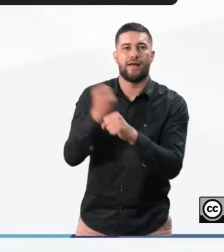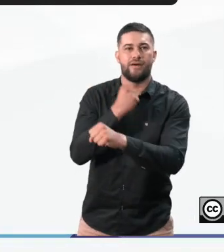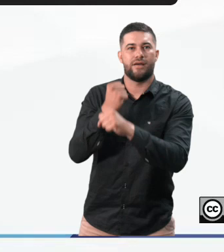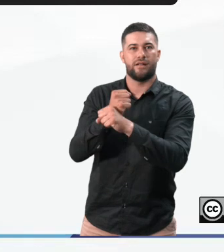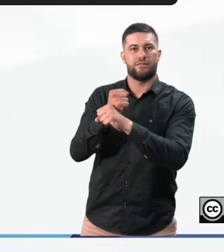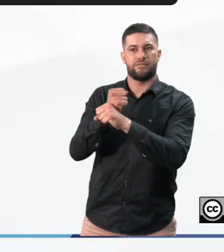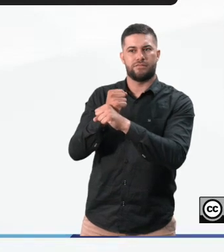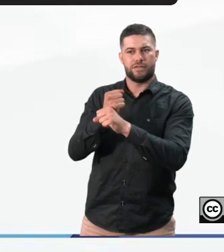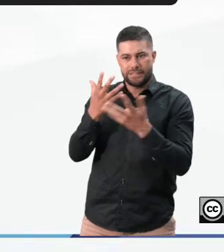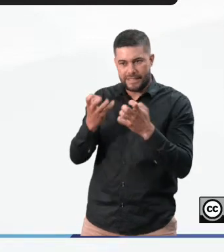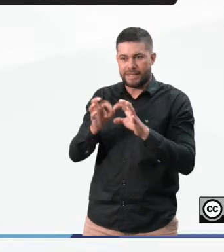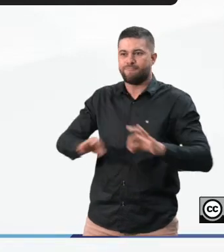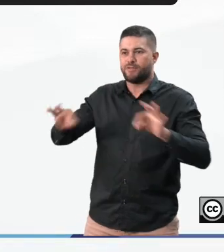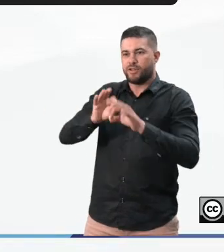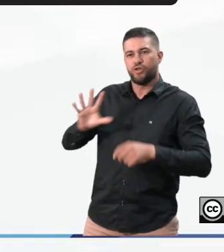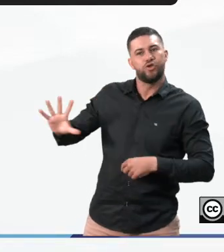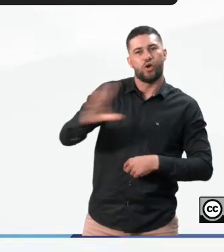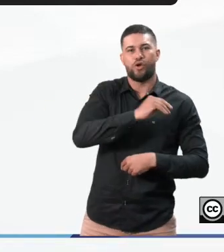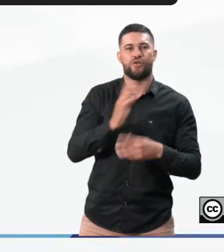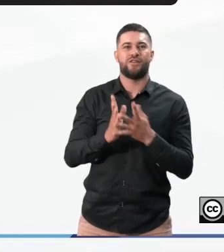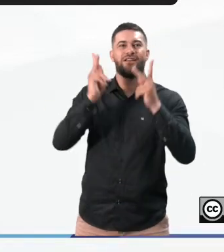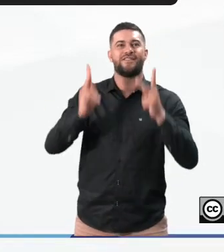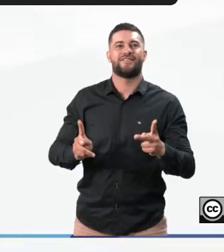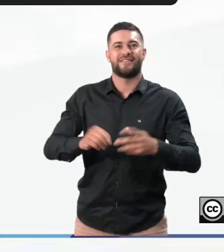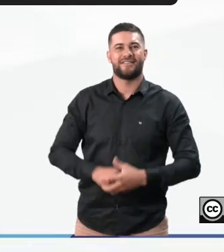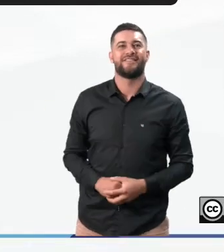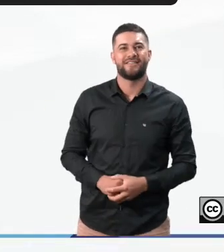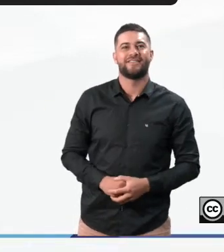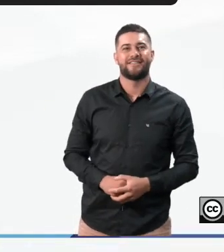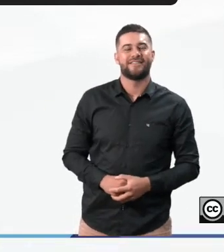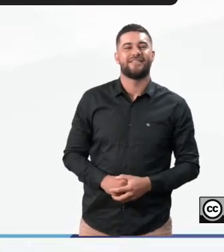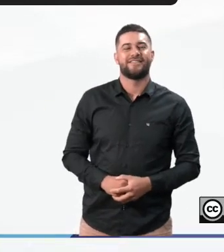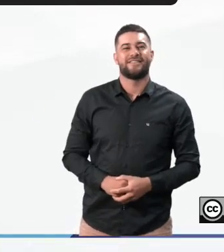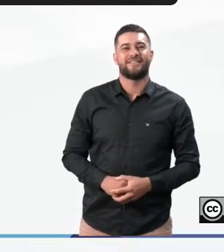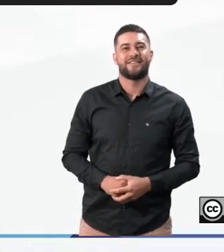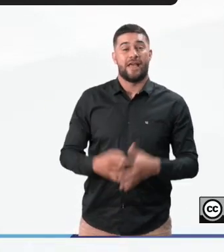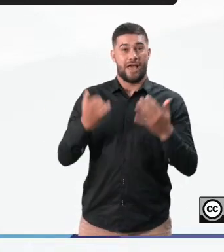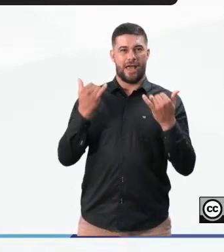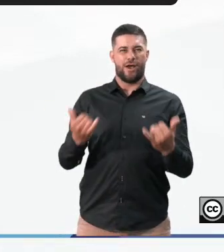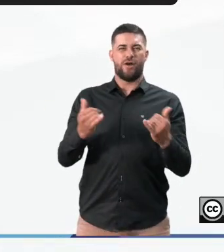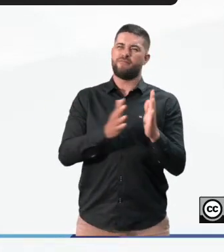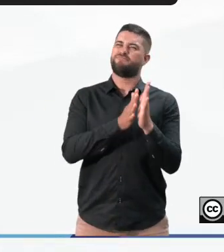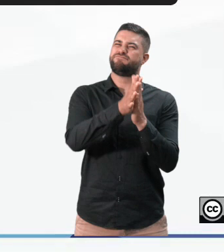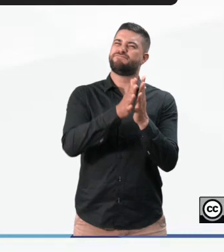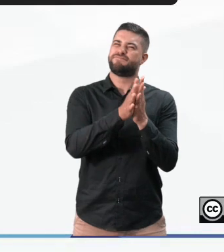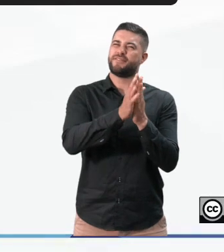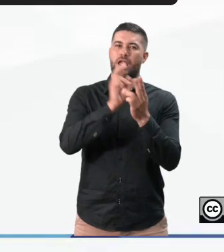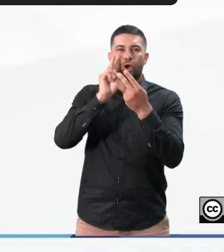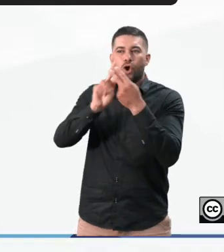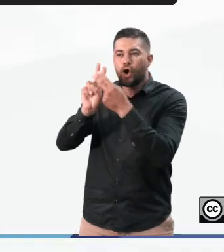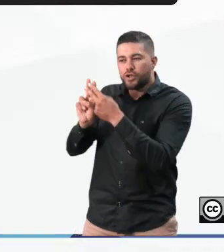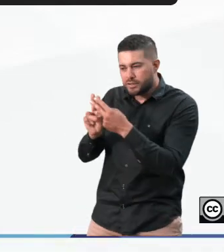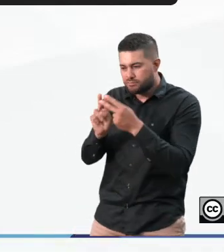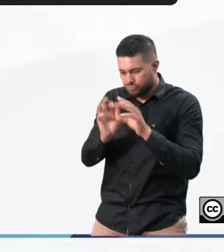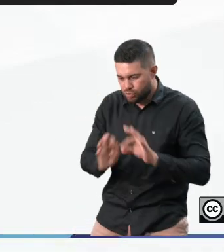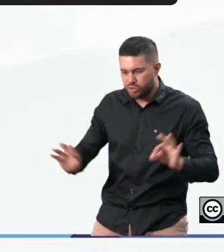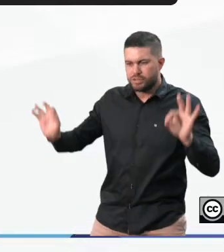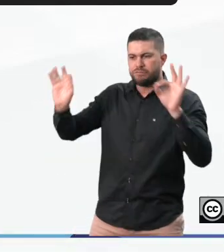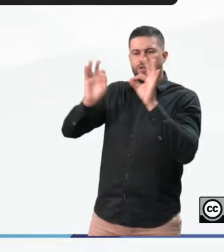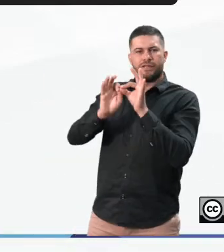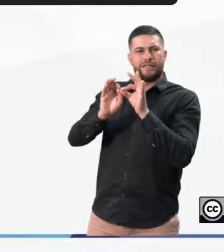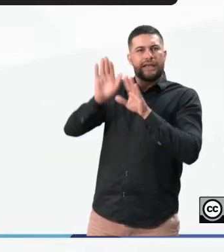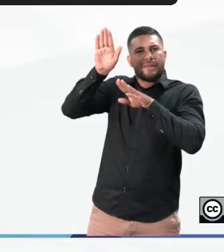regular. Es decir, las solicitudes primero se deben aclarar con un profesor, el profesor correspondiente